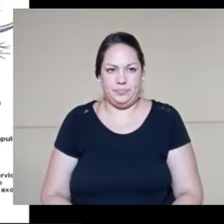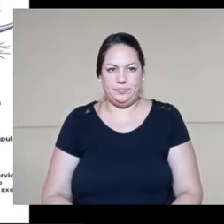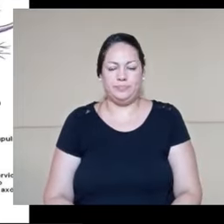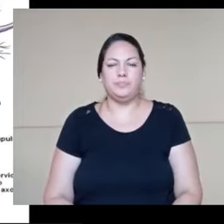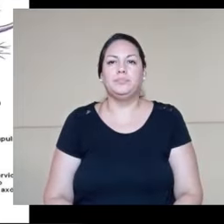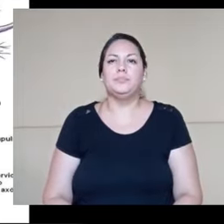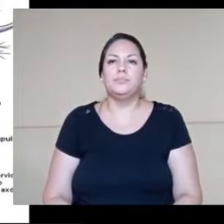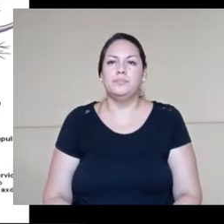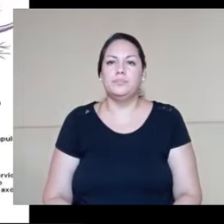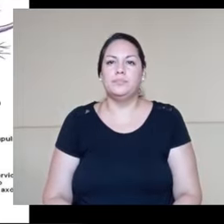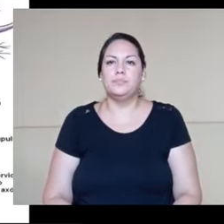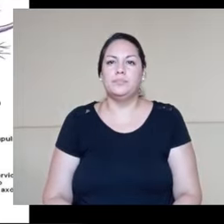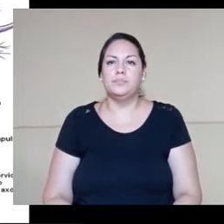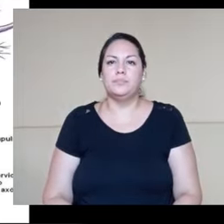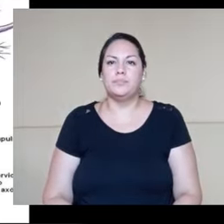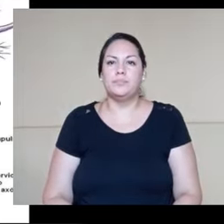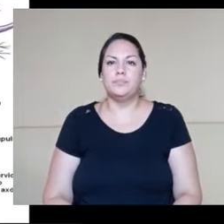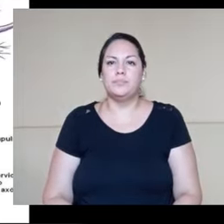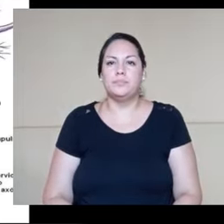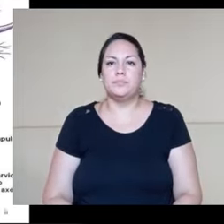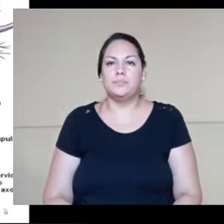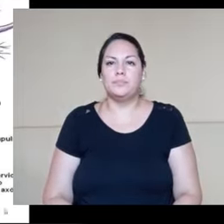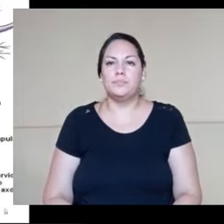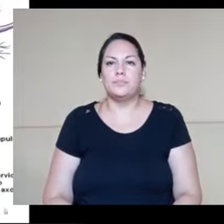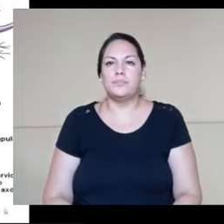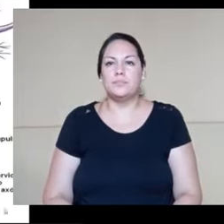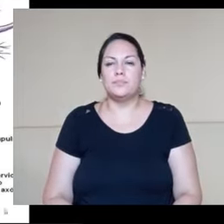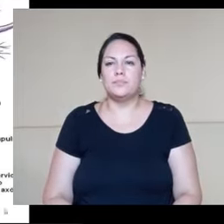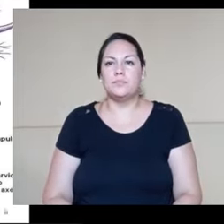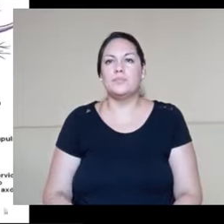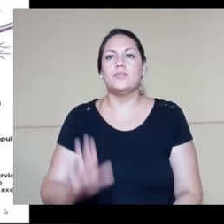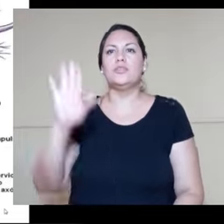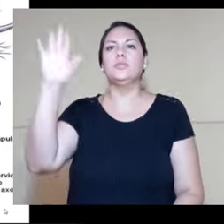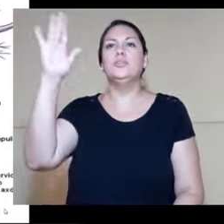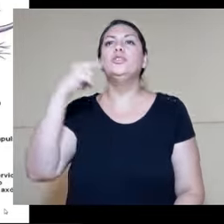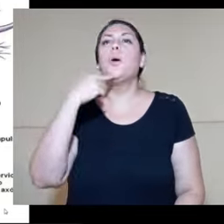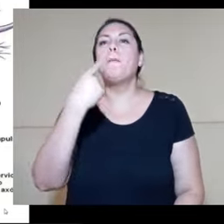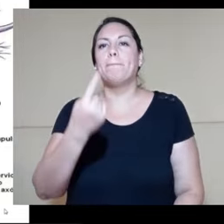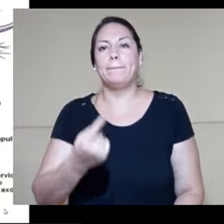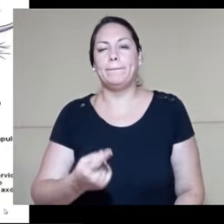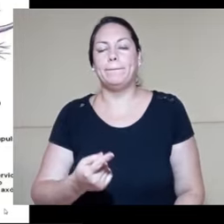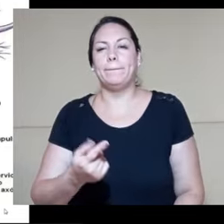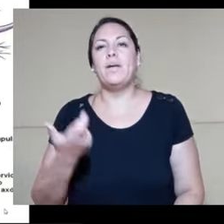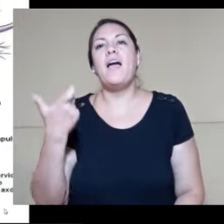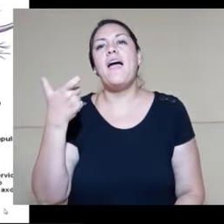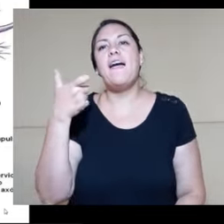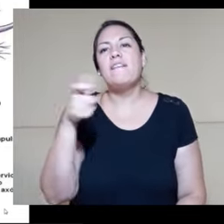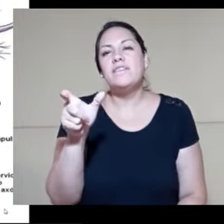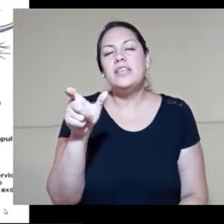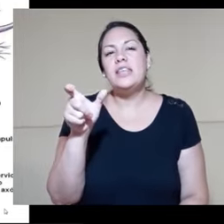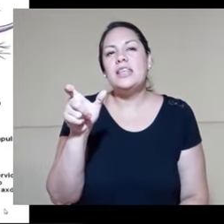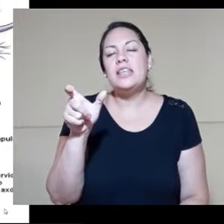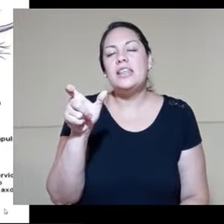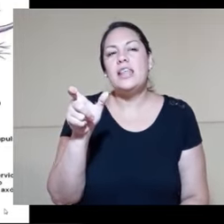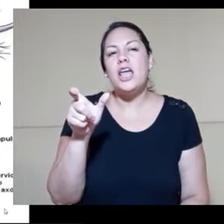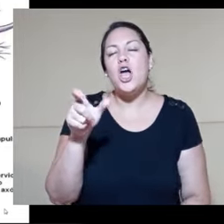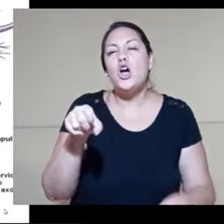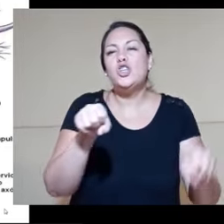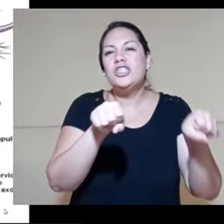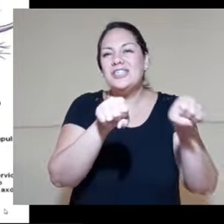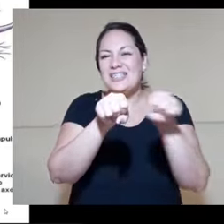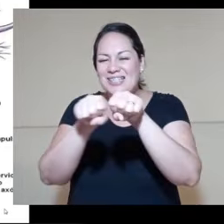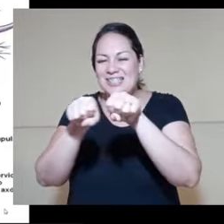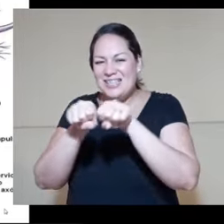así como yo se los estoy explicando y como lo van a leer en el libro. Sí, no sé quién iba a preguntar. Yo igual. En